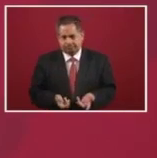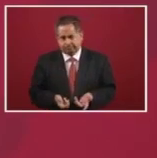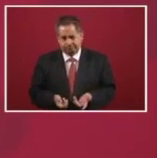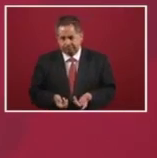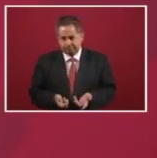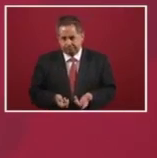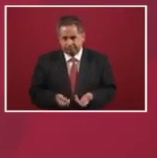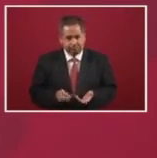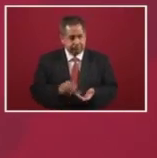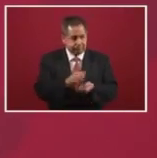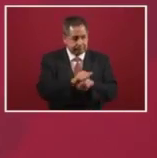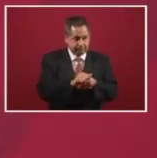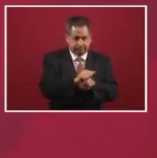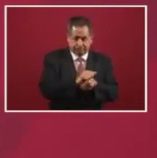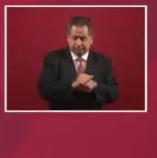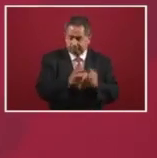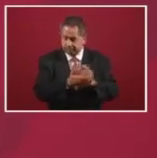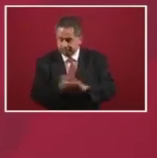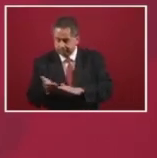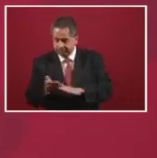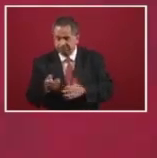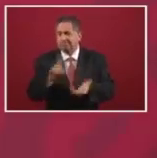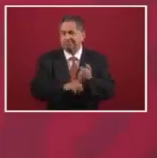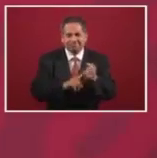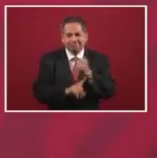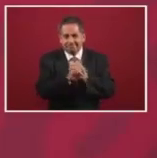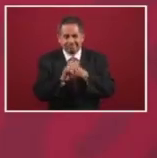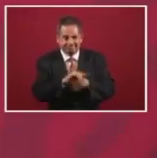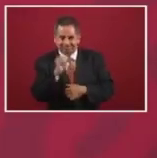ya lo que se está demostrando es que hay un problema